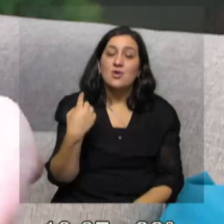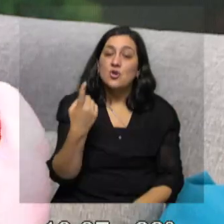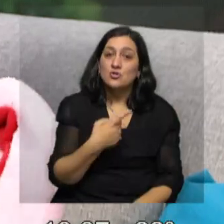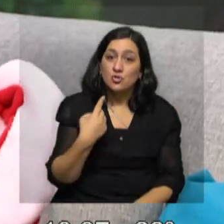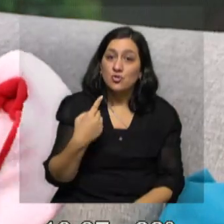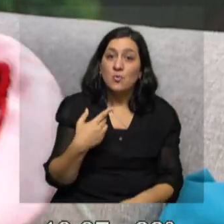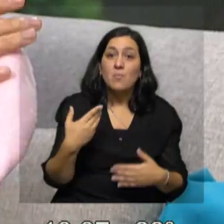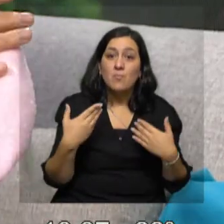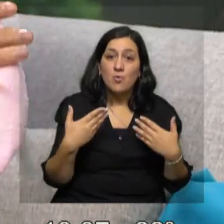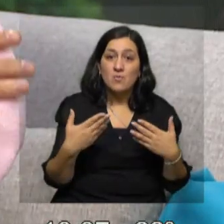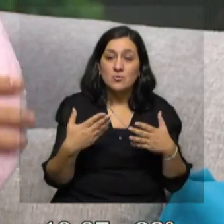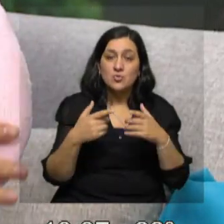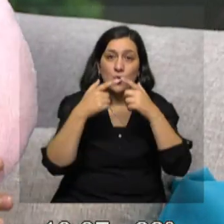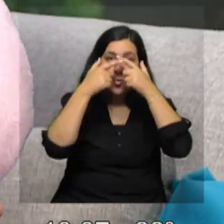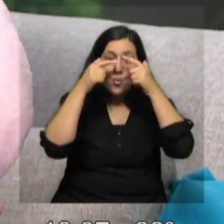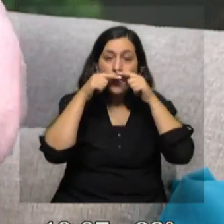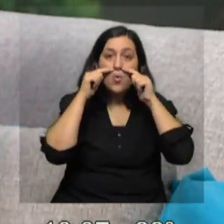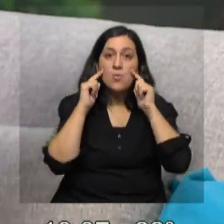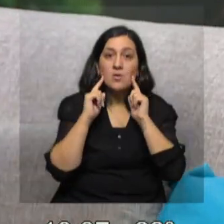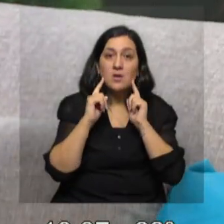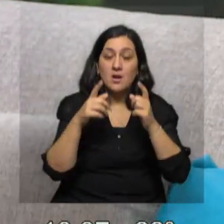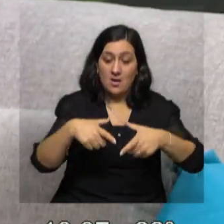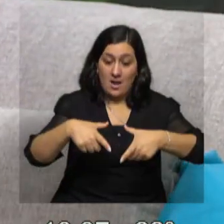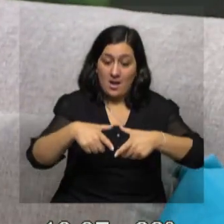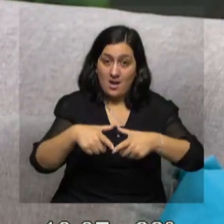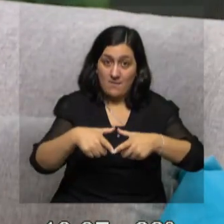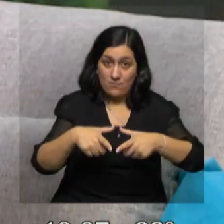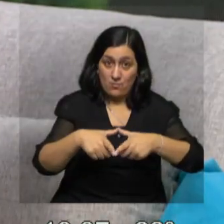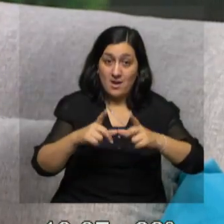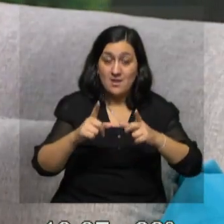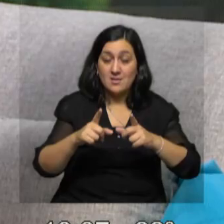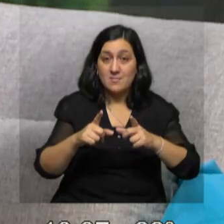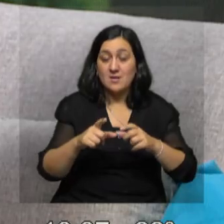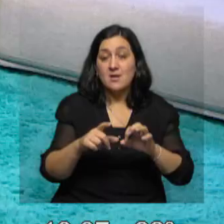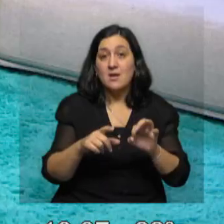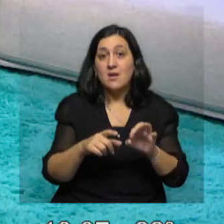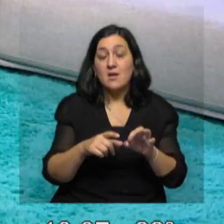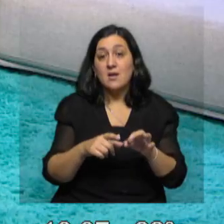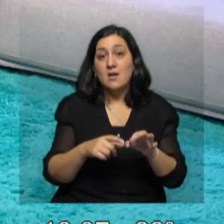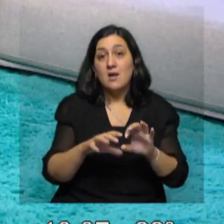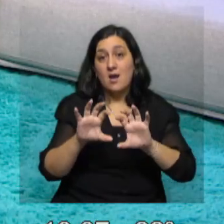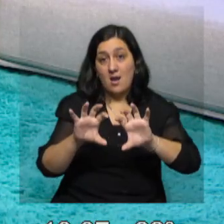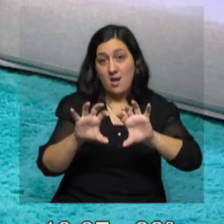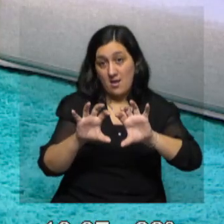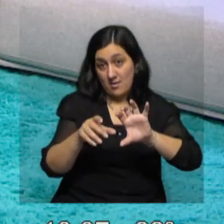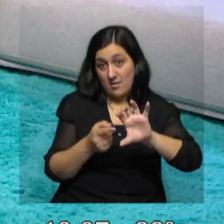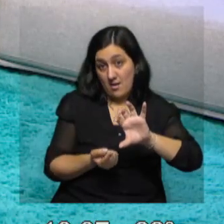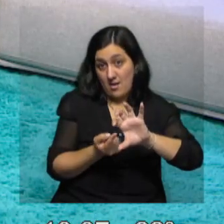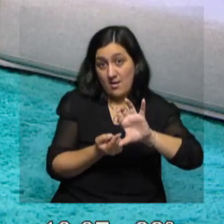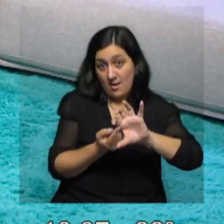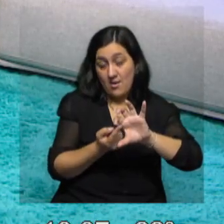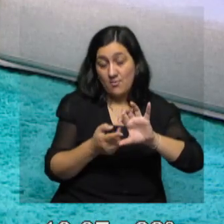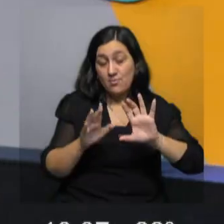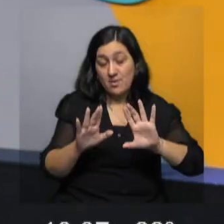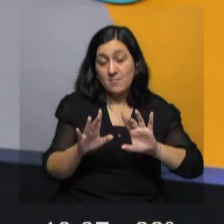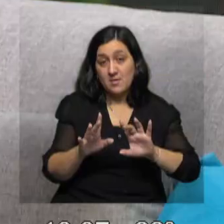Lo podemos utilizar cubriendo lo que es toda la vulva o también lo que es el ano, ¿no? Para el anilingus. Sí. ¿Sí?